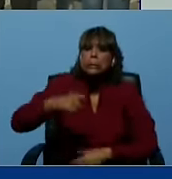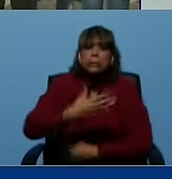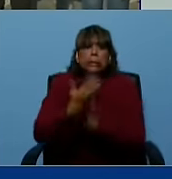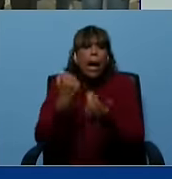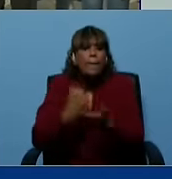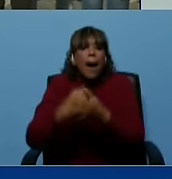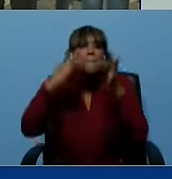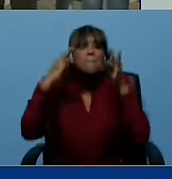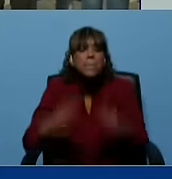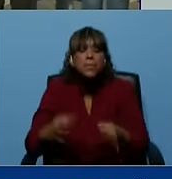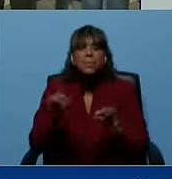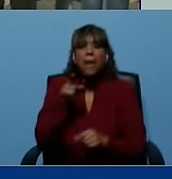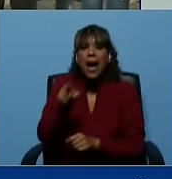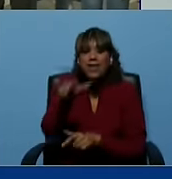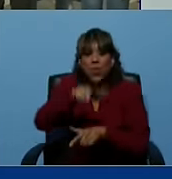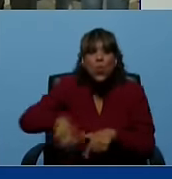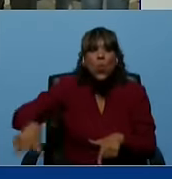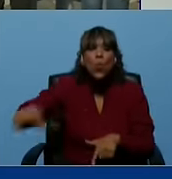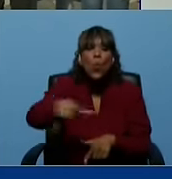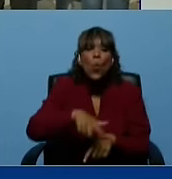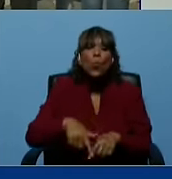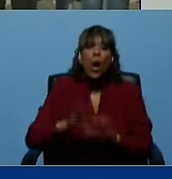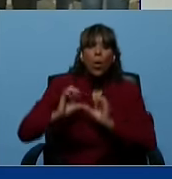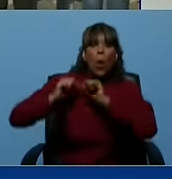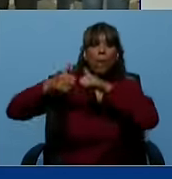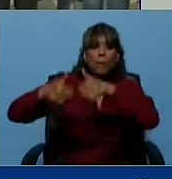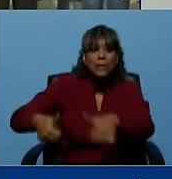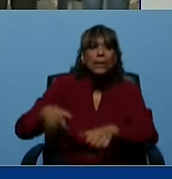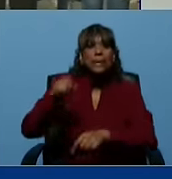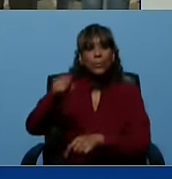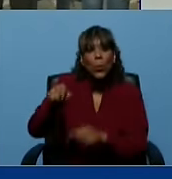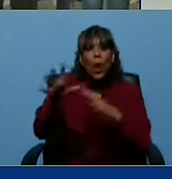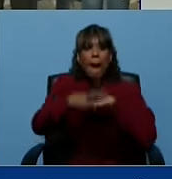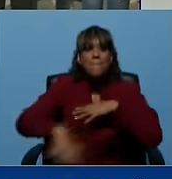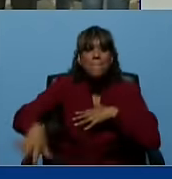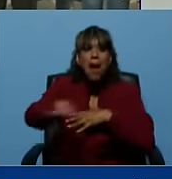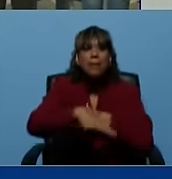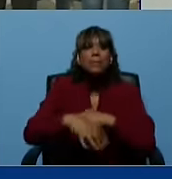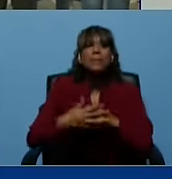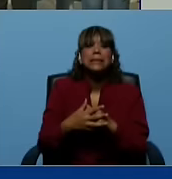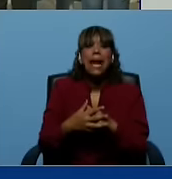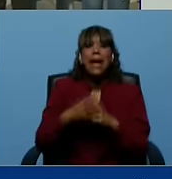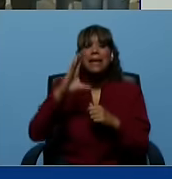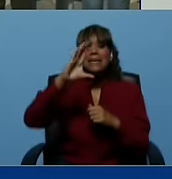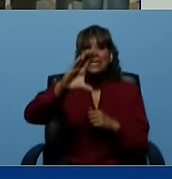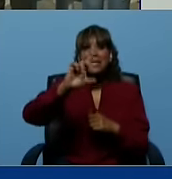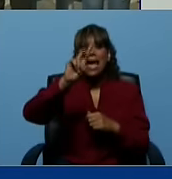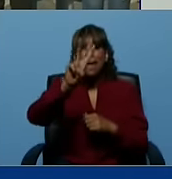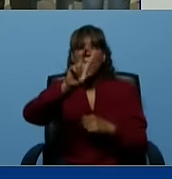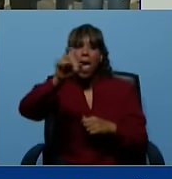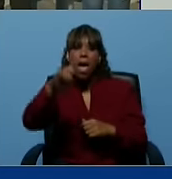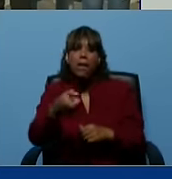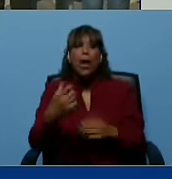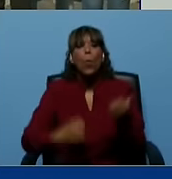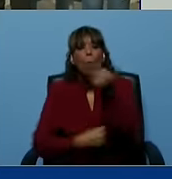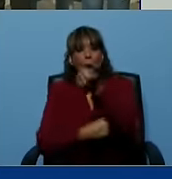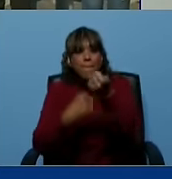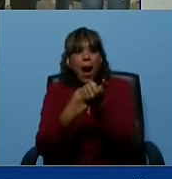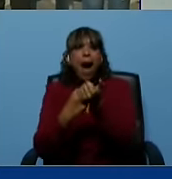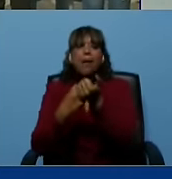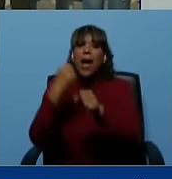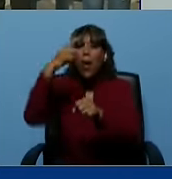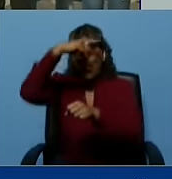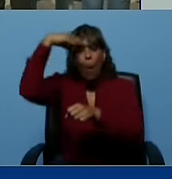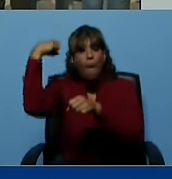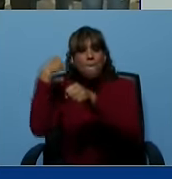Y precisamente allá está arrancando en la Plaza Monumental de la CBG, con el apoyo de la clase